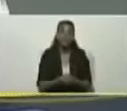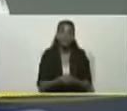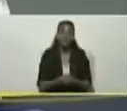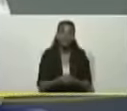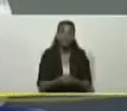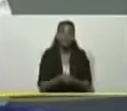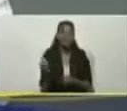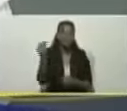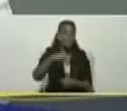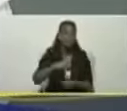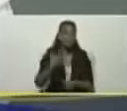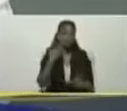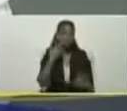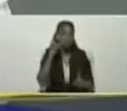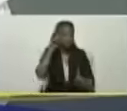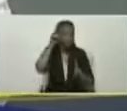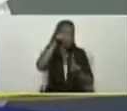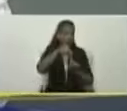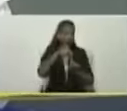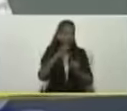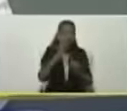Y vamos por más.